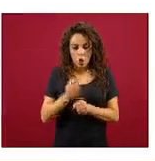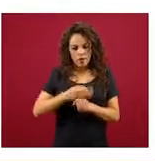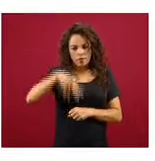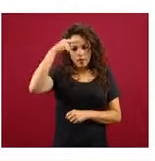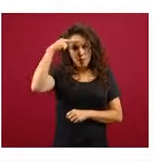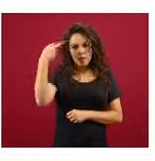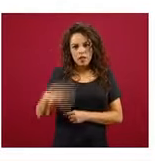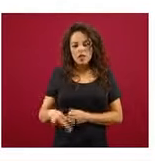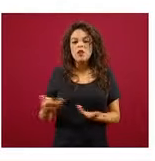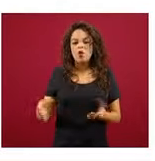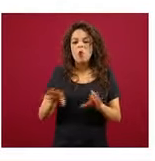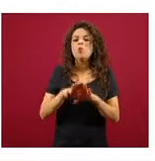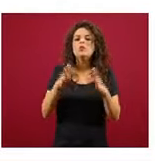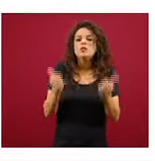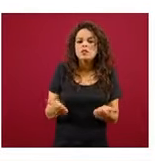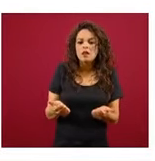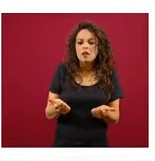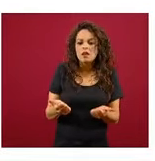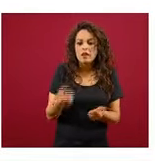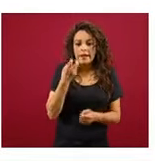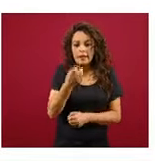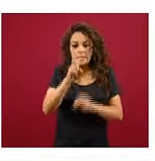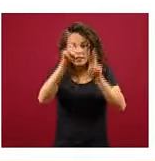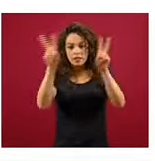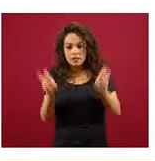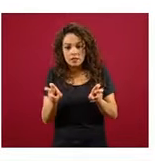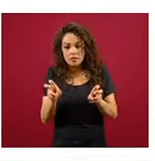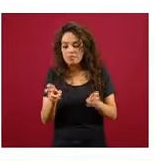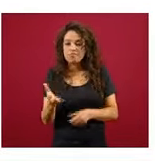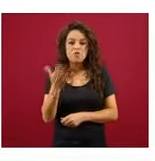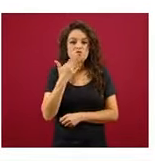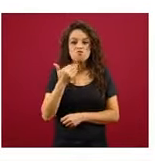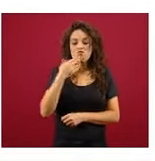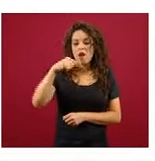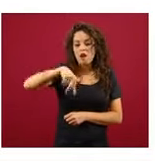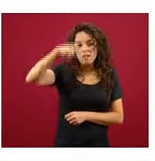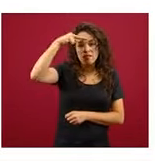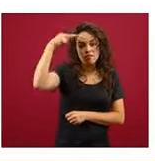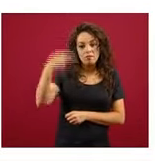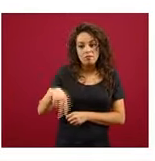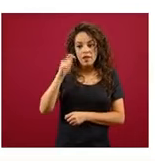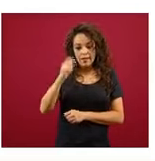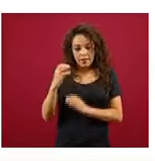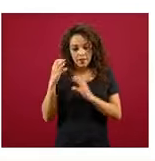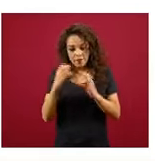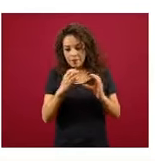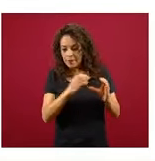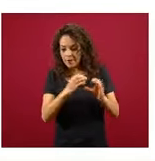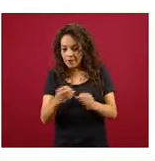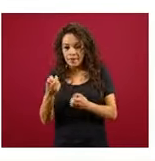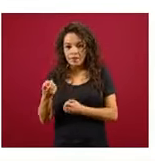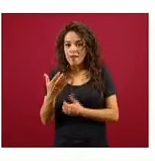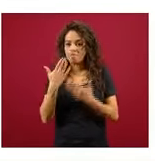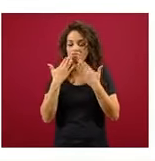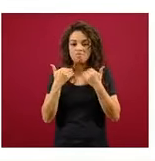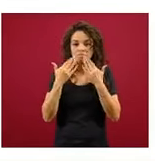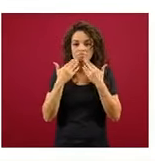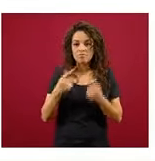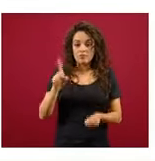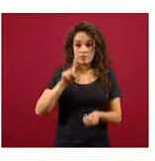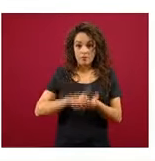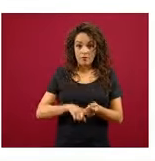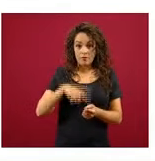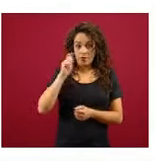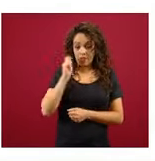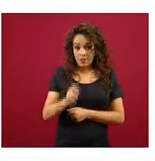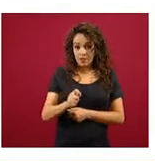Como tal, un sistema nacional de cuidados no existe en el país. Son muy pocos los países en la región. De hecho, en Latinoamérica, el único país que tiene un sistema